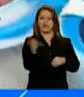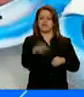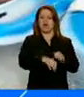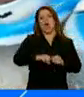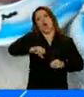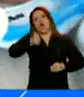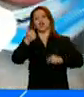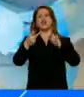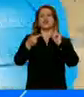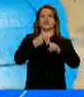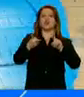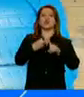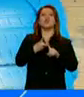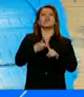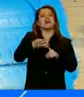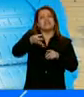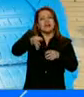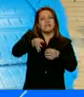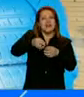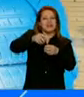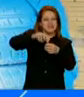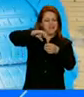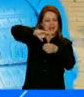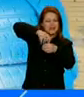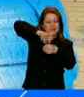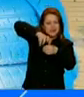a la recolección de tapas, lo cual va para